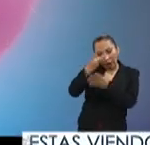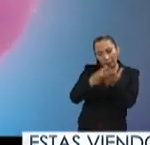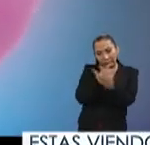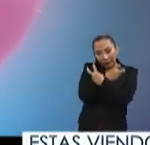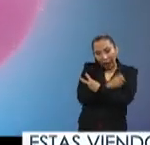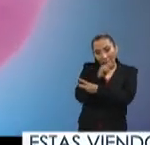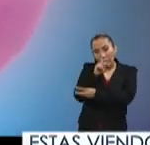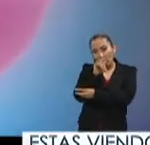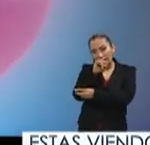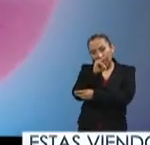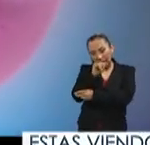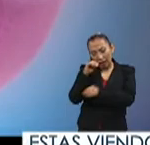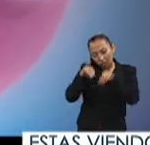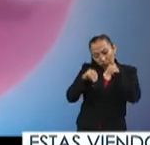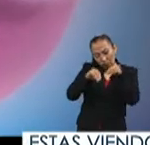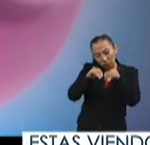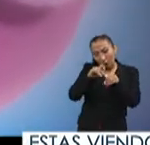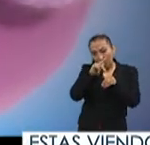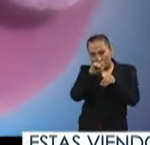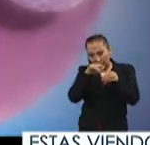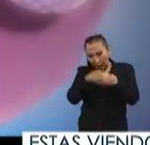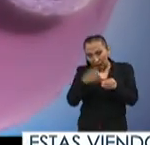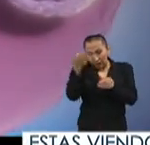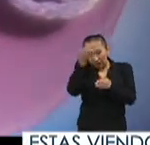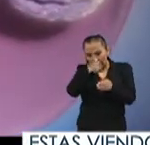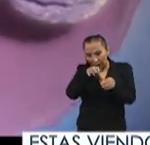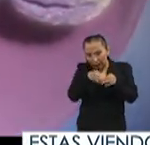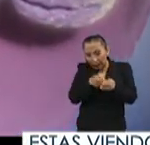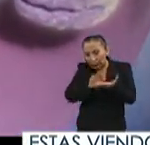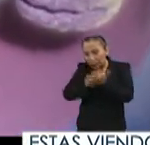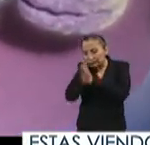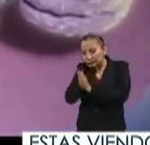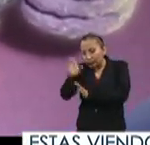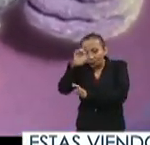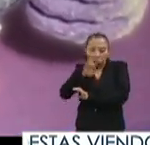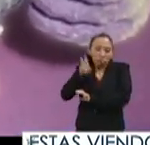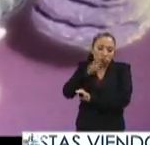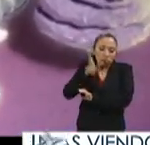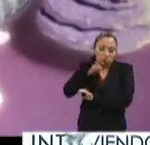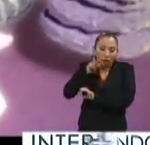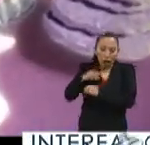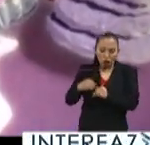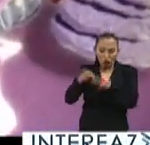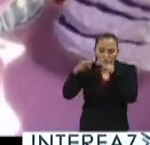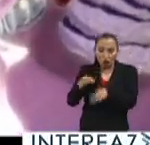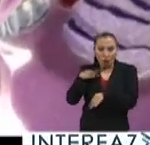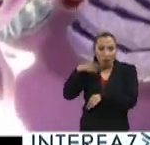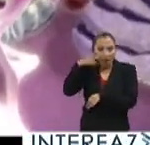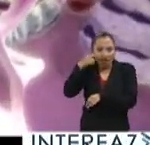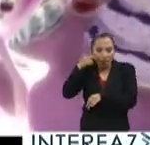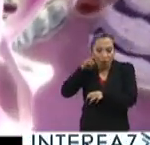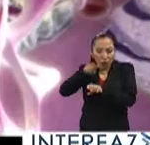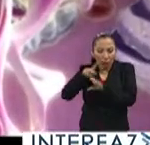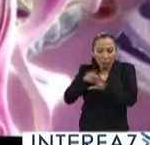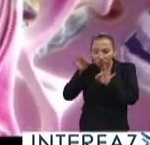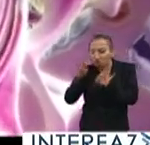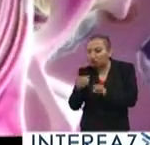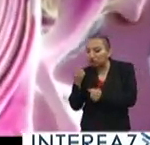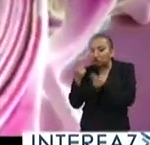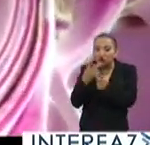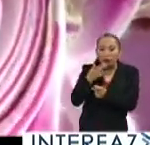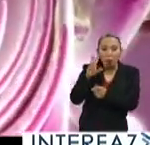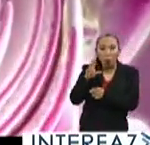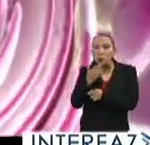de las proteínas. Ya diseñadas las proteínas sintéticas, se realizaron experimentos in vivo con ratones para verificar la eficacia de